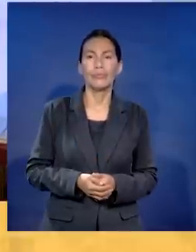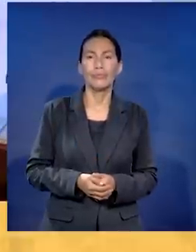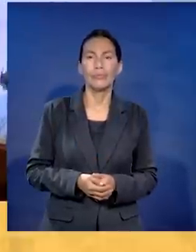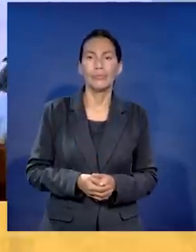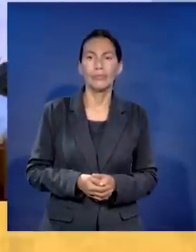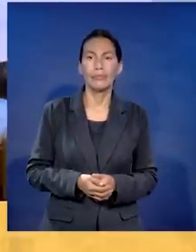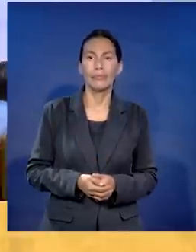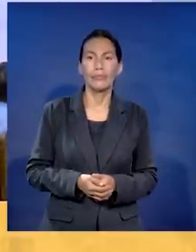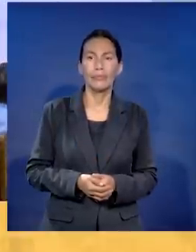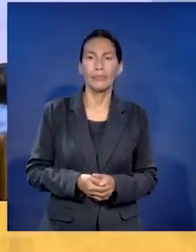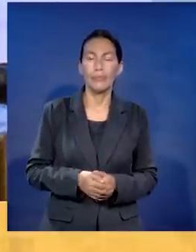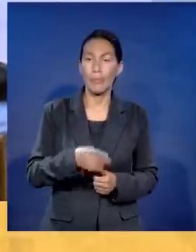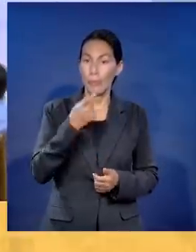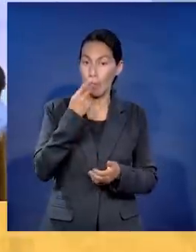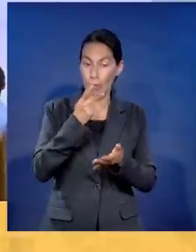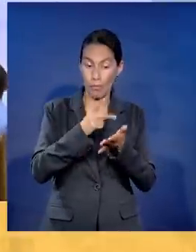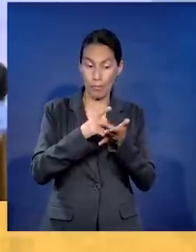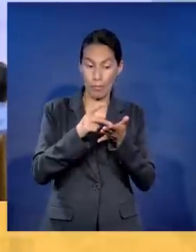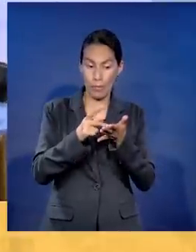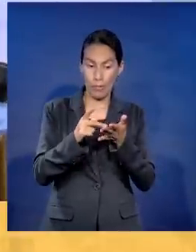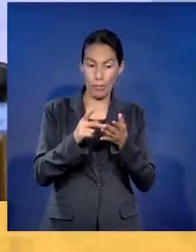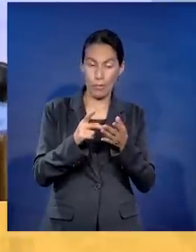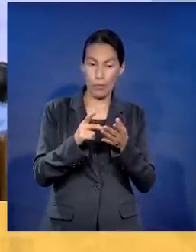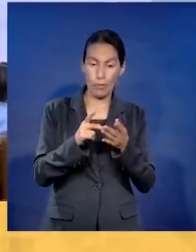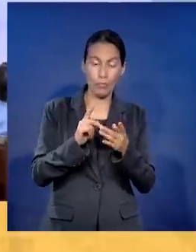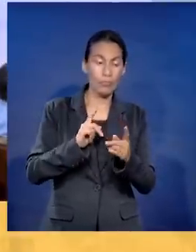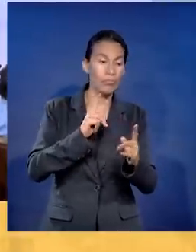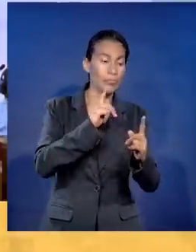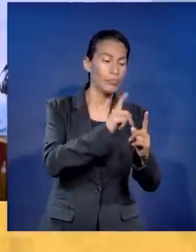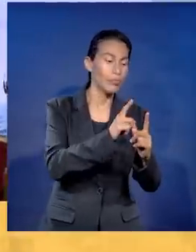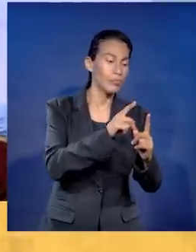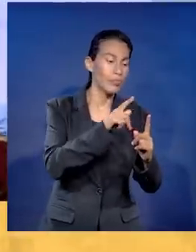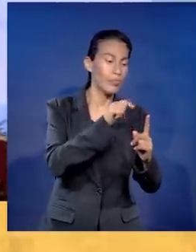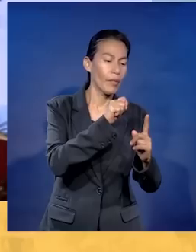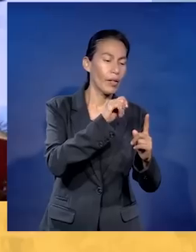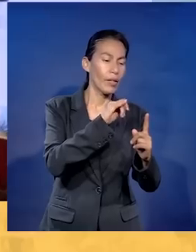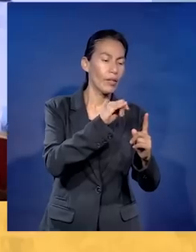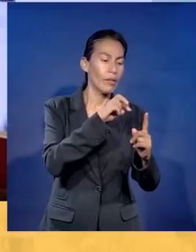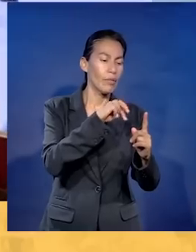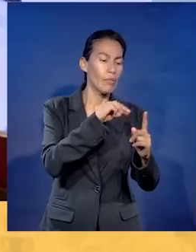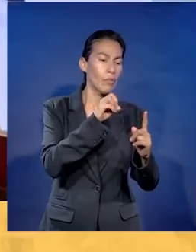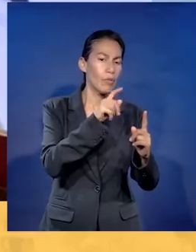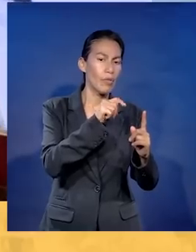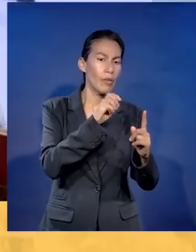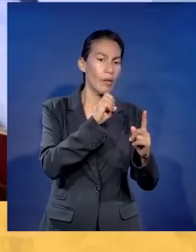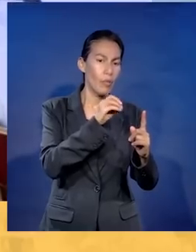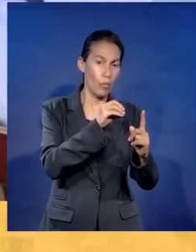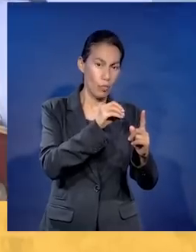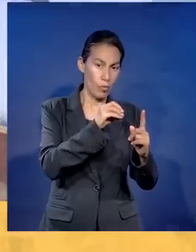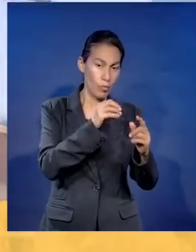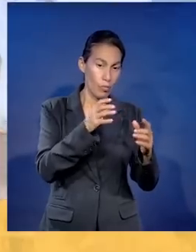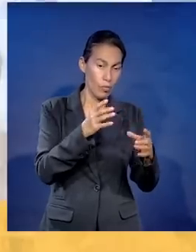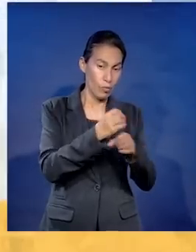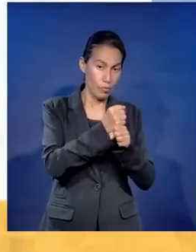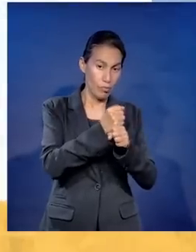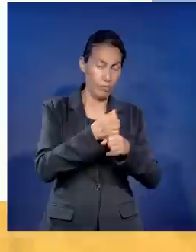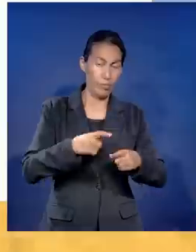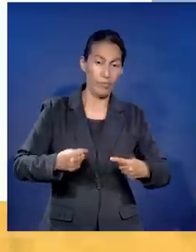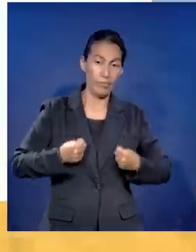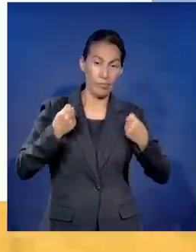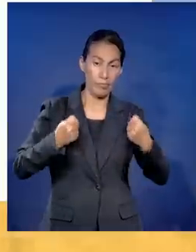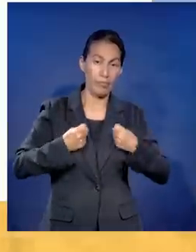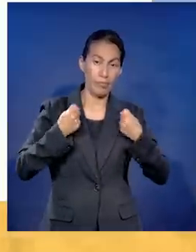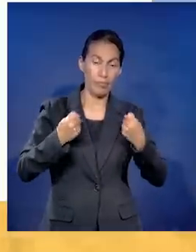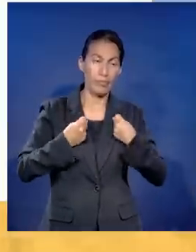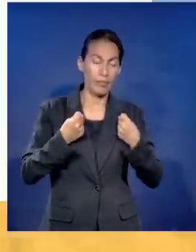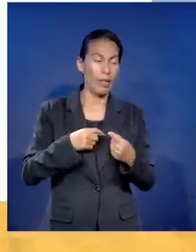vamos a entrar en contexto el apóstol Pablo le dice a Timoteo lo siguiente pelea la buena batalla de la fe echa mano